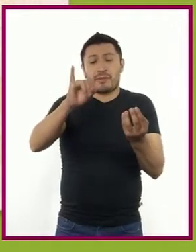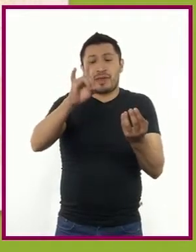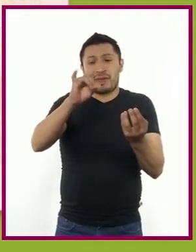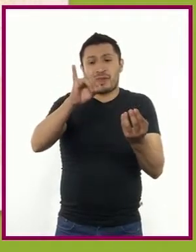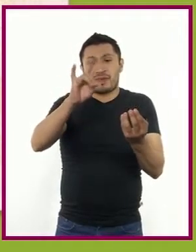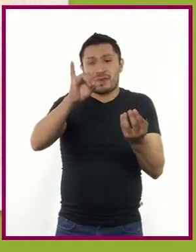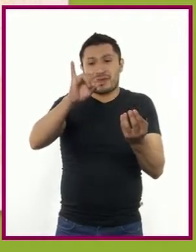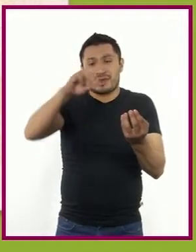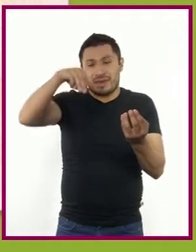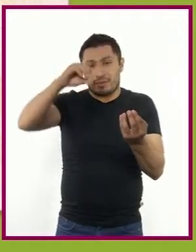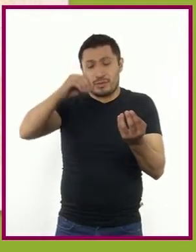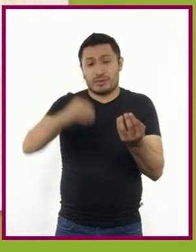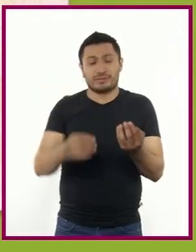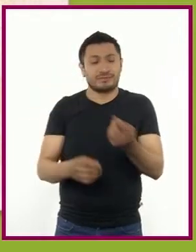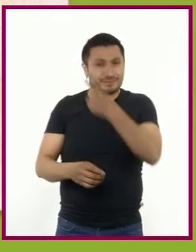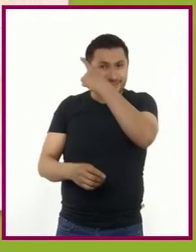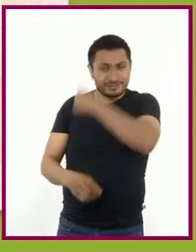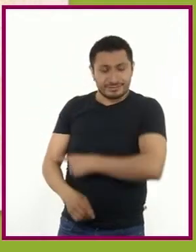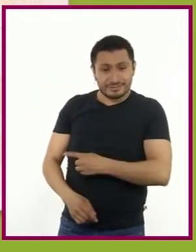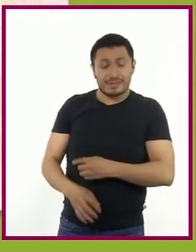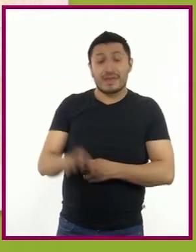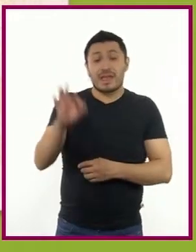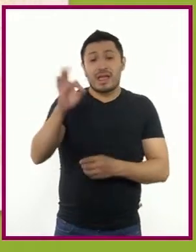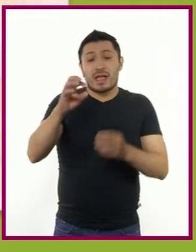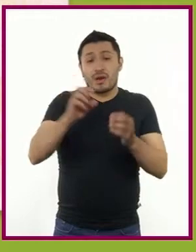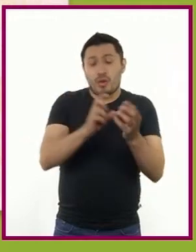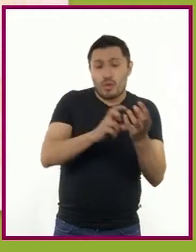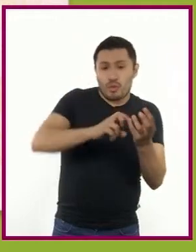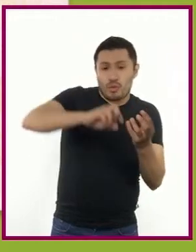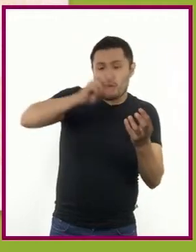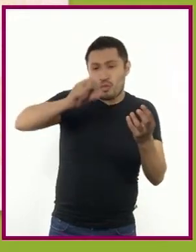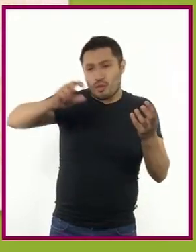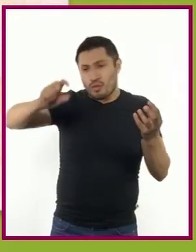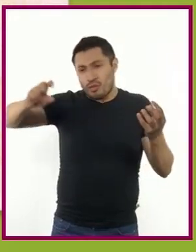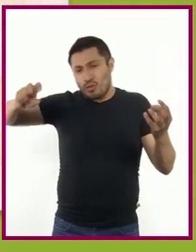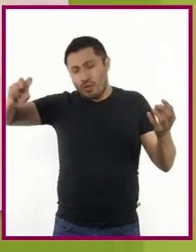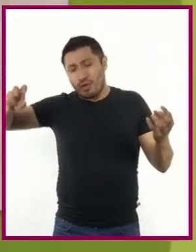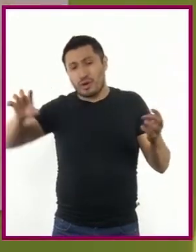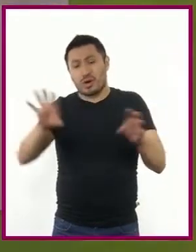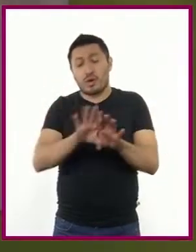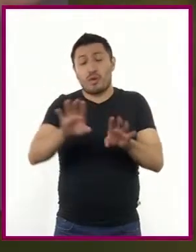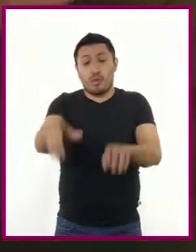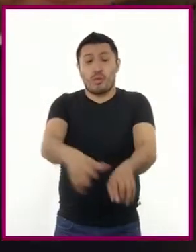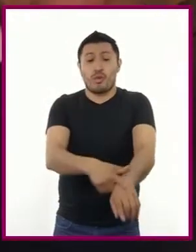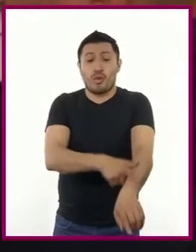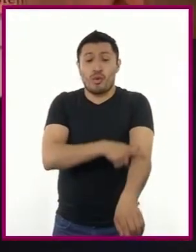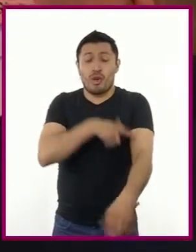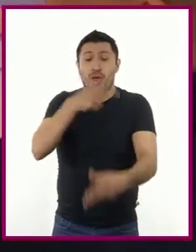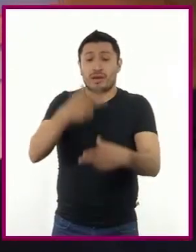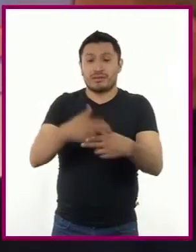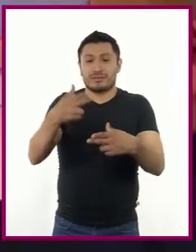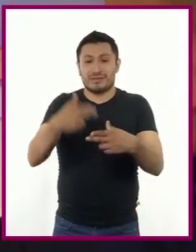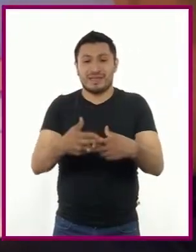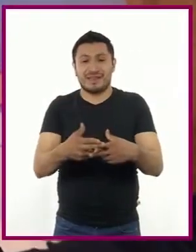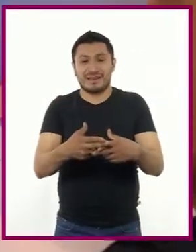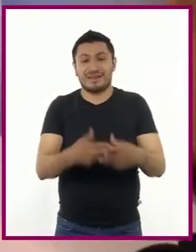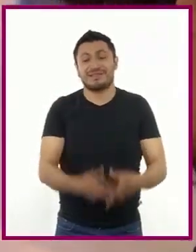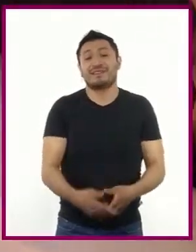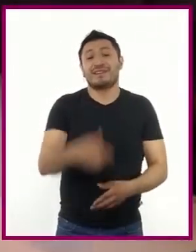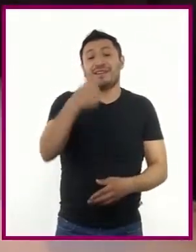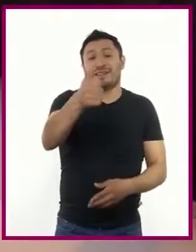Peguemos nuestra imagen. Si extendiéramos este tubo, alcanzaría una longitud de hasta 6